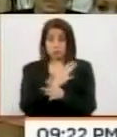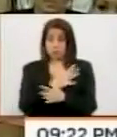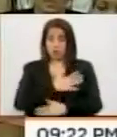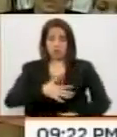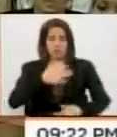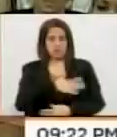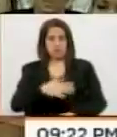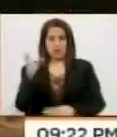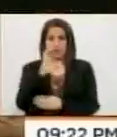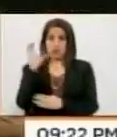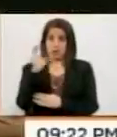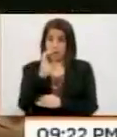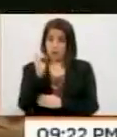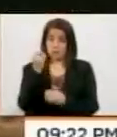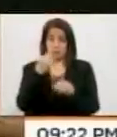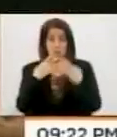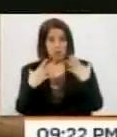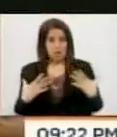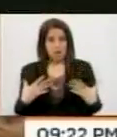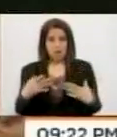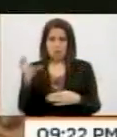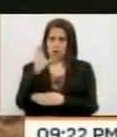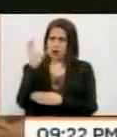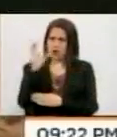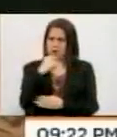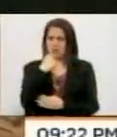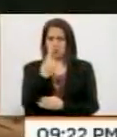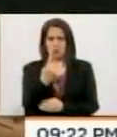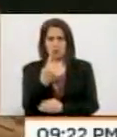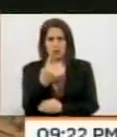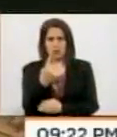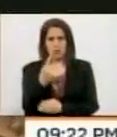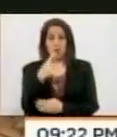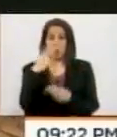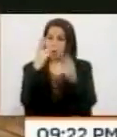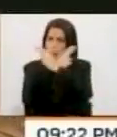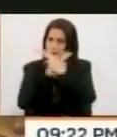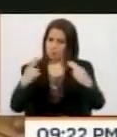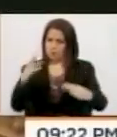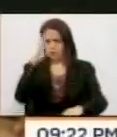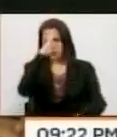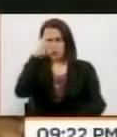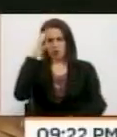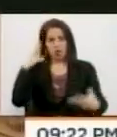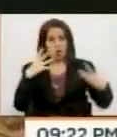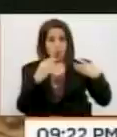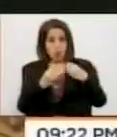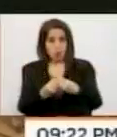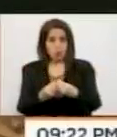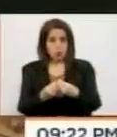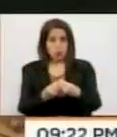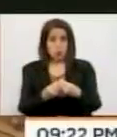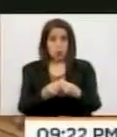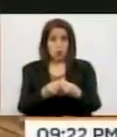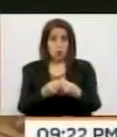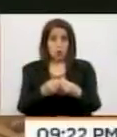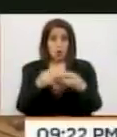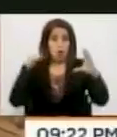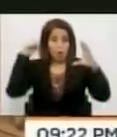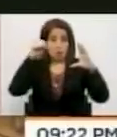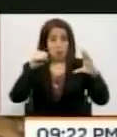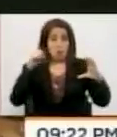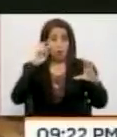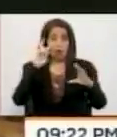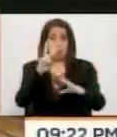Caracas, su hermosura. Y yo dije, como me había comprometido con Diosdado, hoy es el programa número